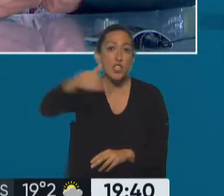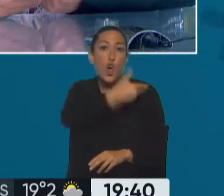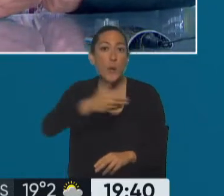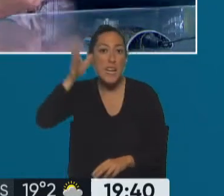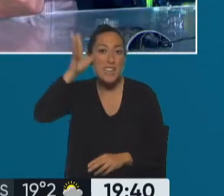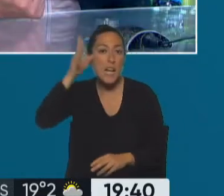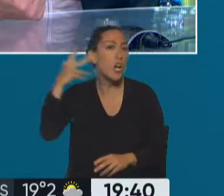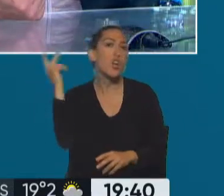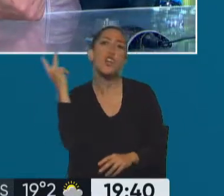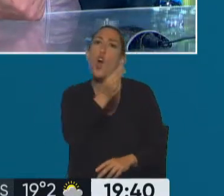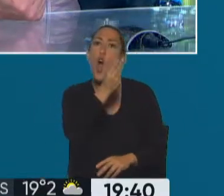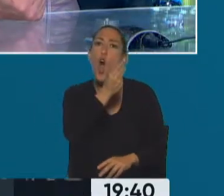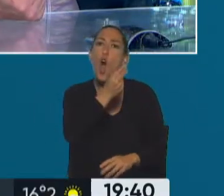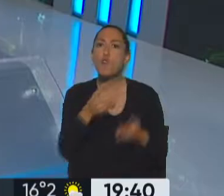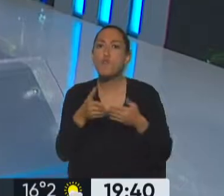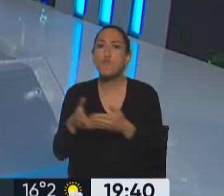italiano